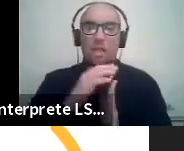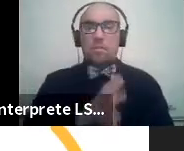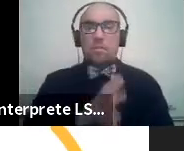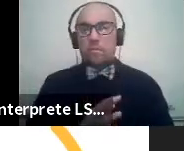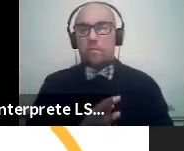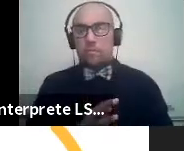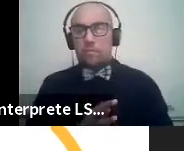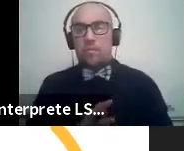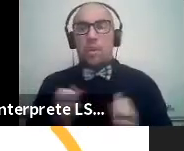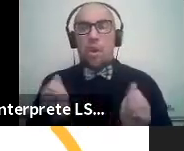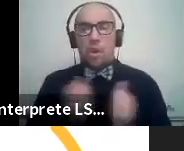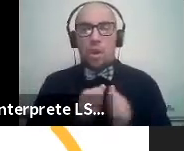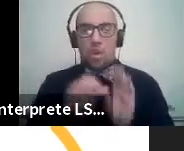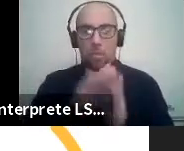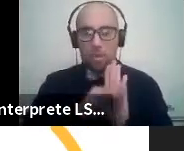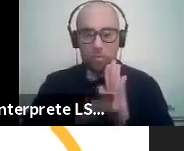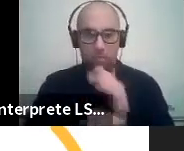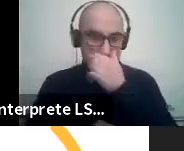este programa.